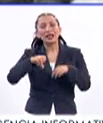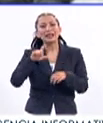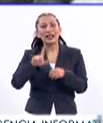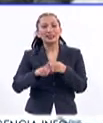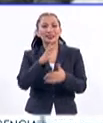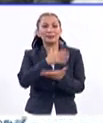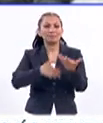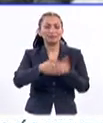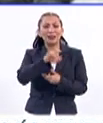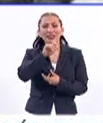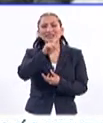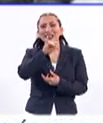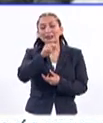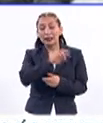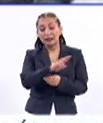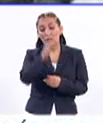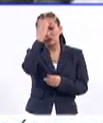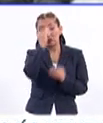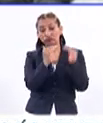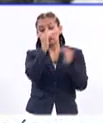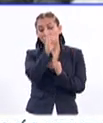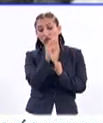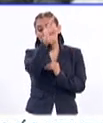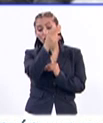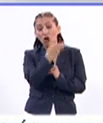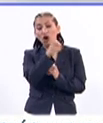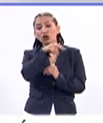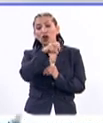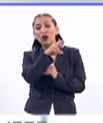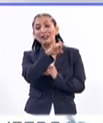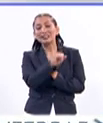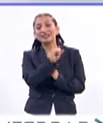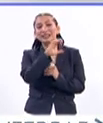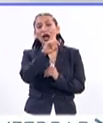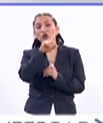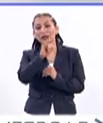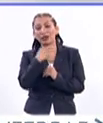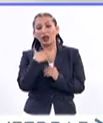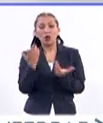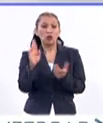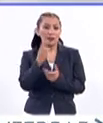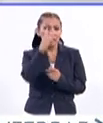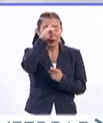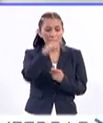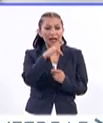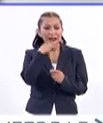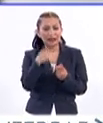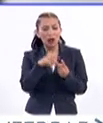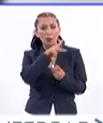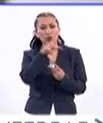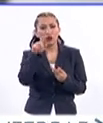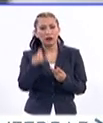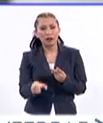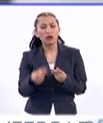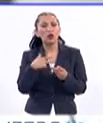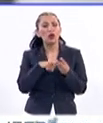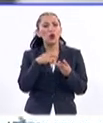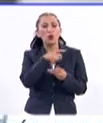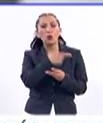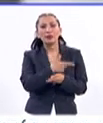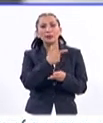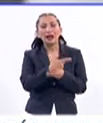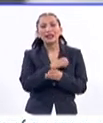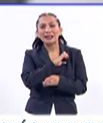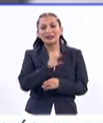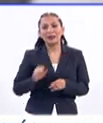desastre. Fue reconocido con el grado de doctor honoris causa por las universidades de México, Chile, Puerto Rico, Guatemala y